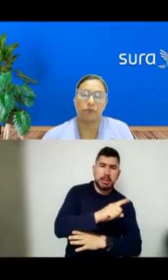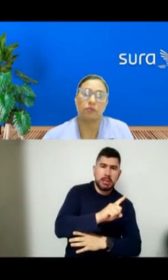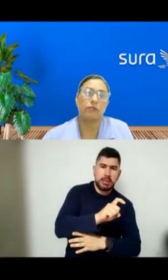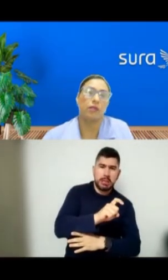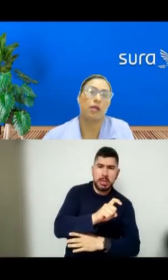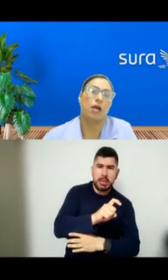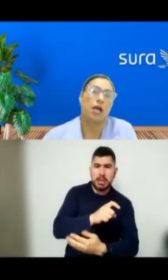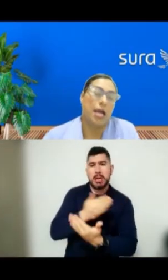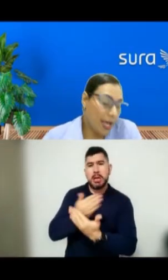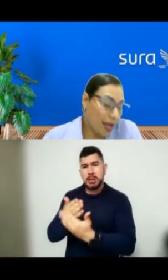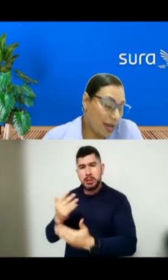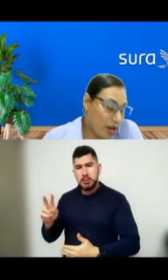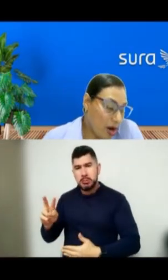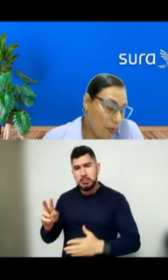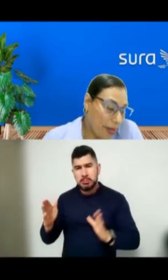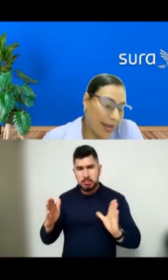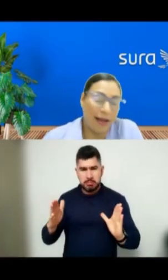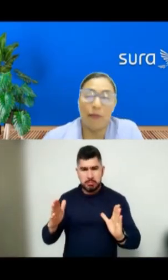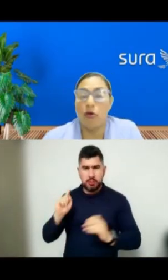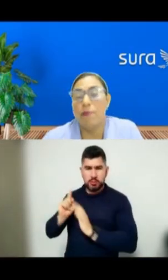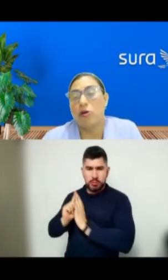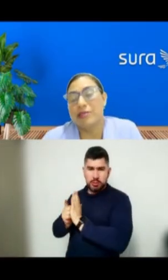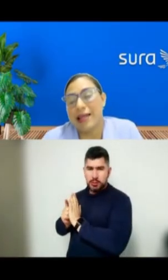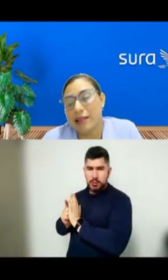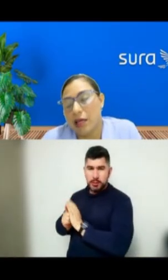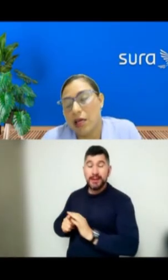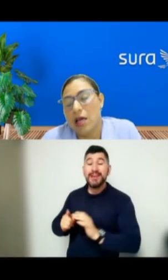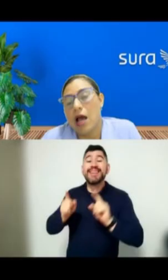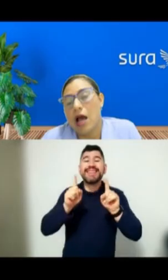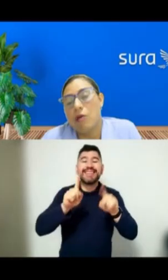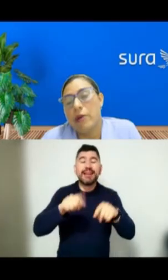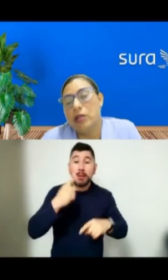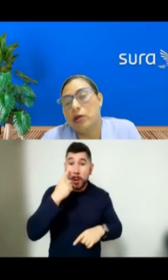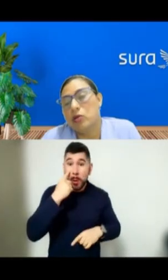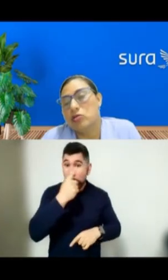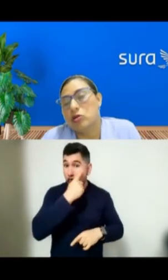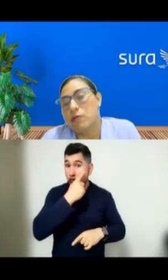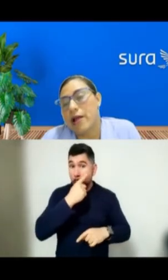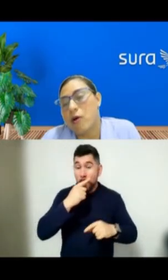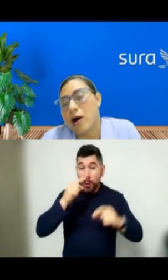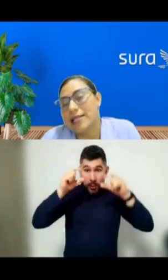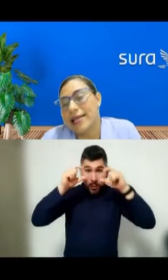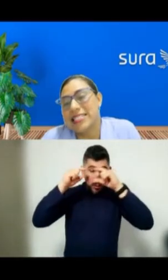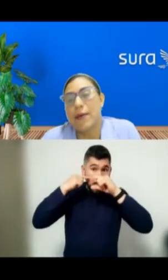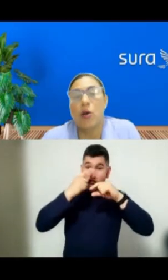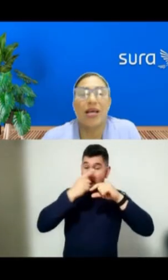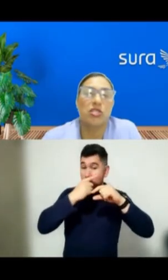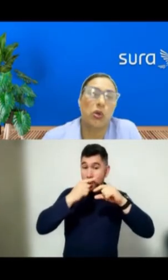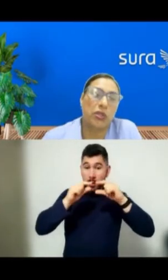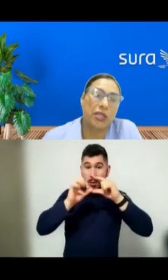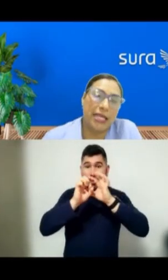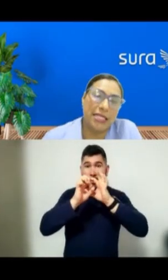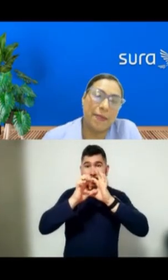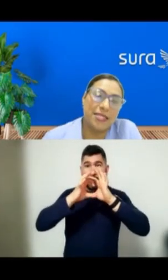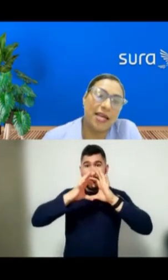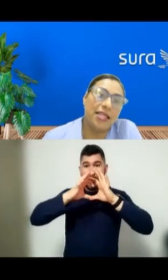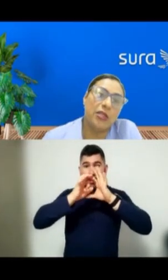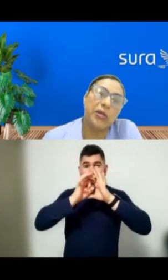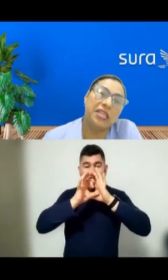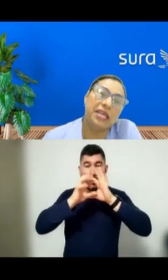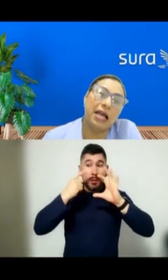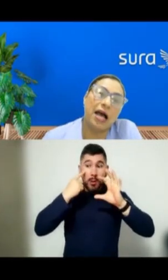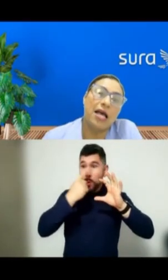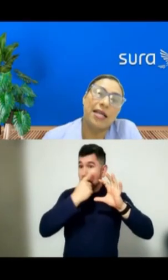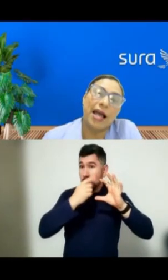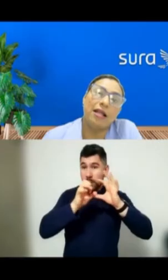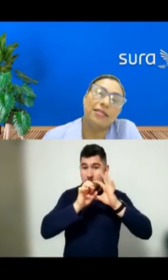minuto. El reflejo pupilar, que es muy importante al momento de que nosotros vayamos a hacer esa valoración de ese